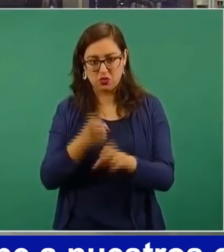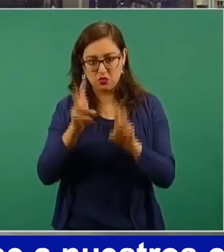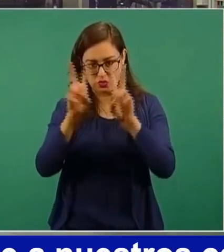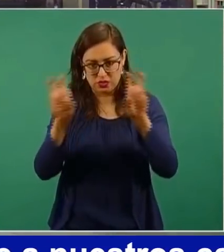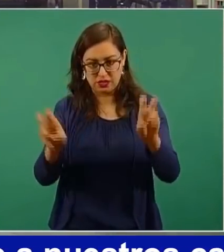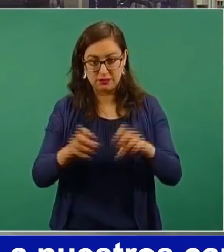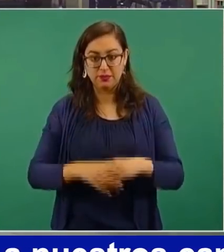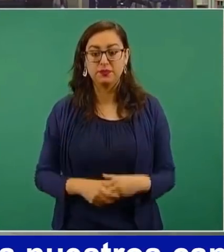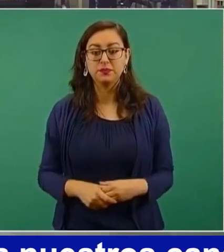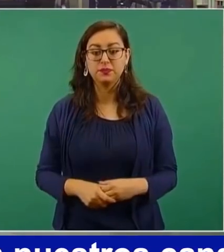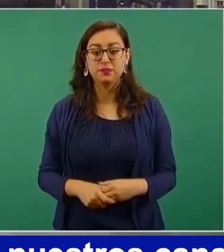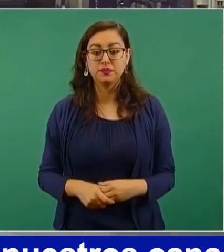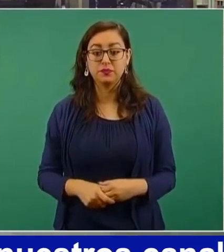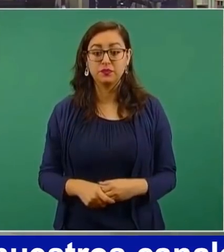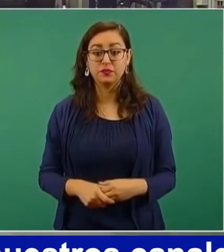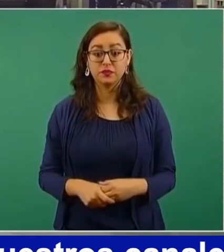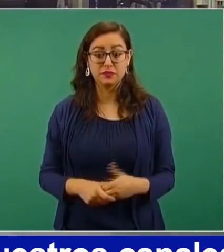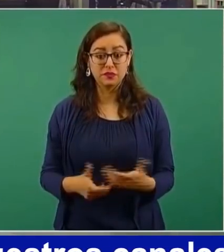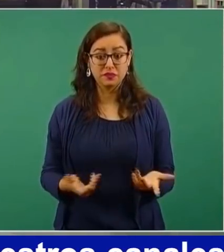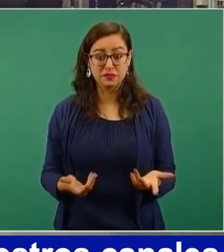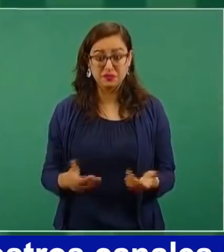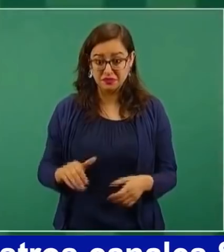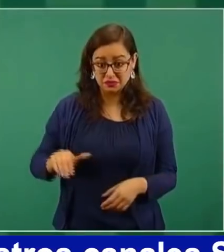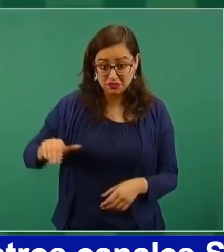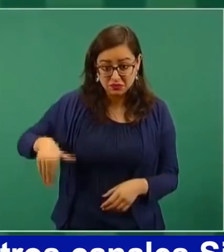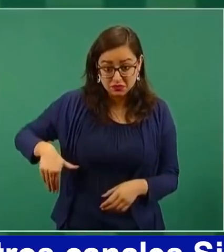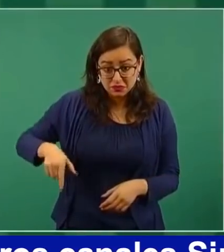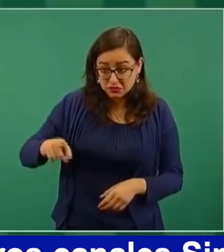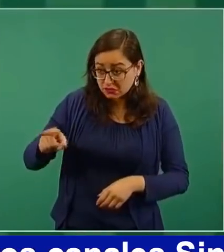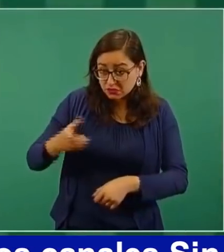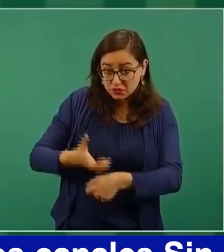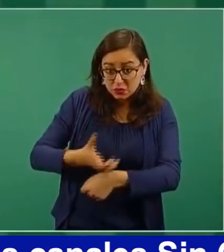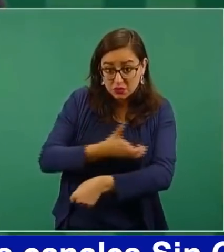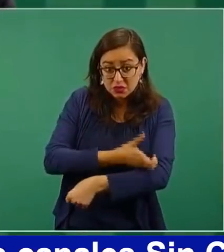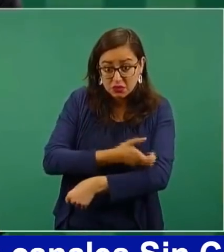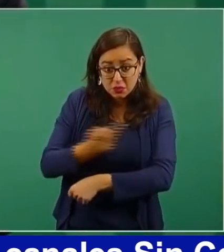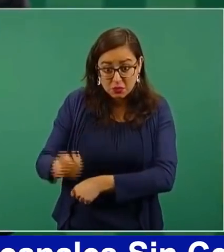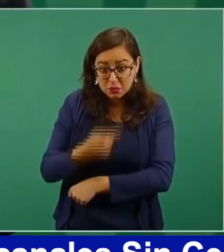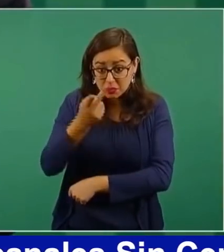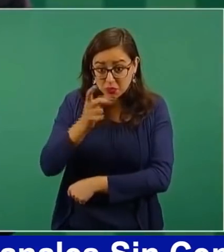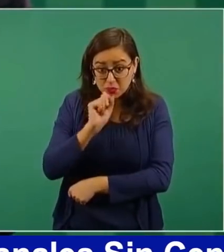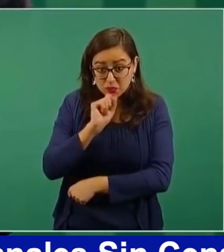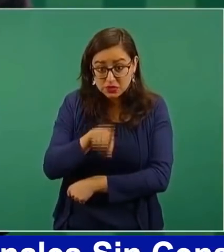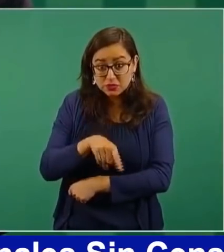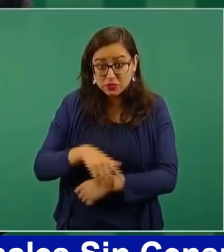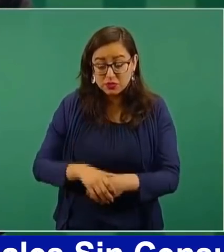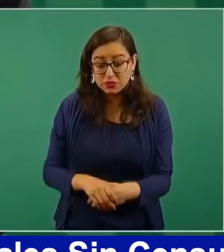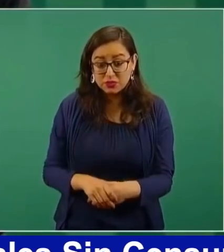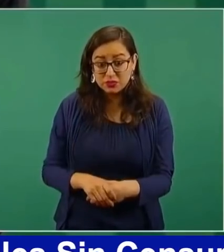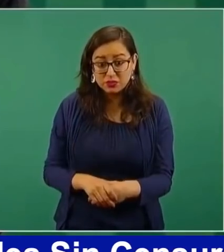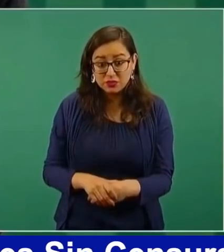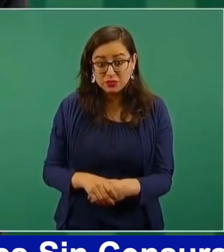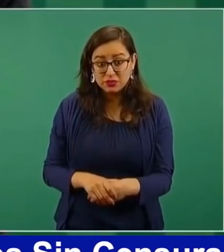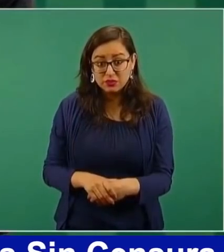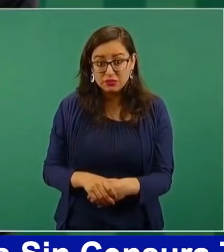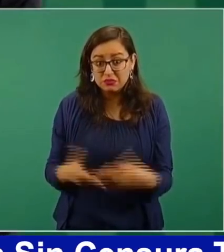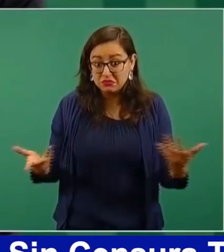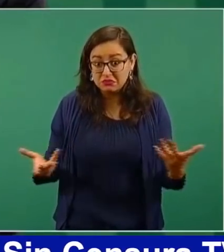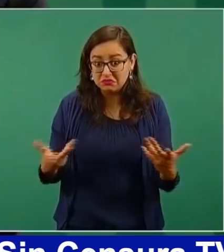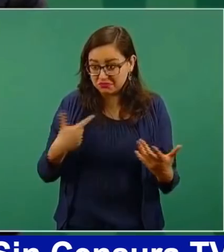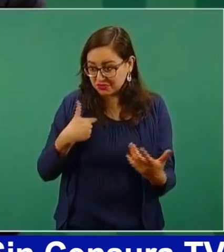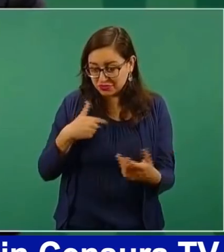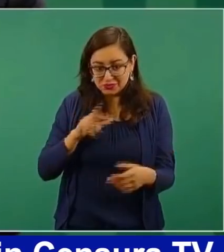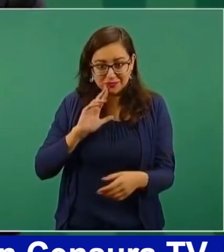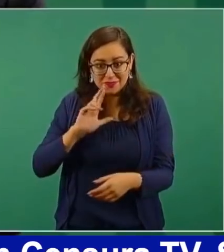Gracias. Pues es lo que le contesté al compañero de Radio Educación. Estoy consciente